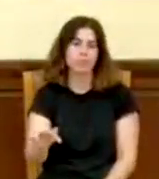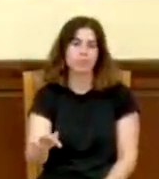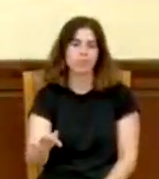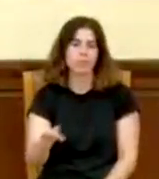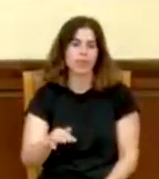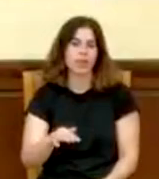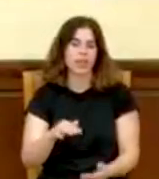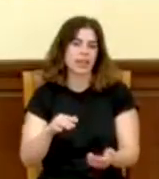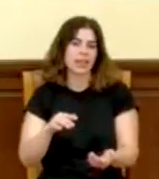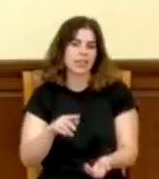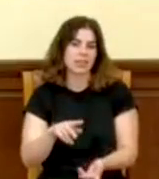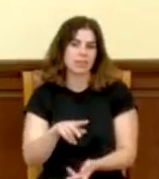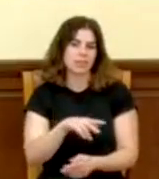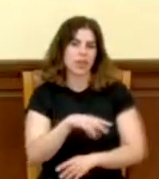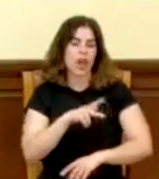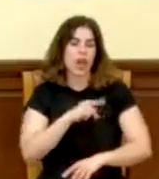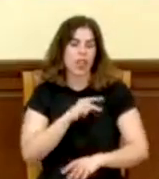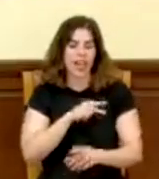hacer una presentación.